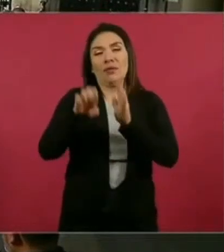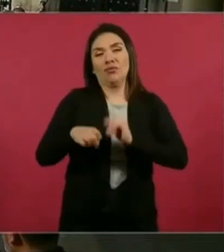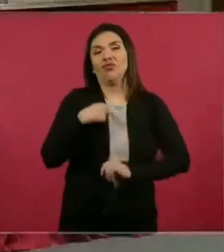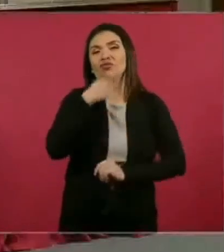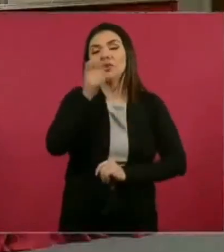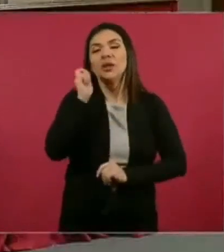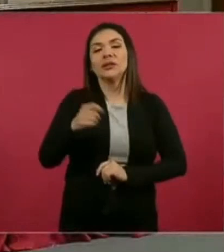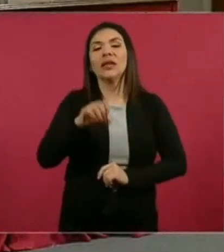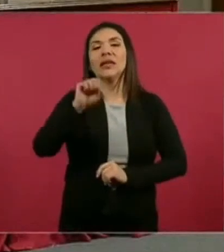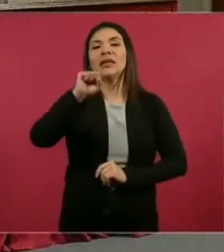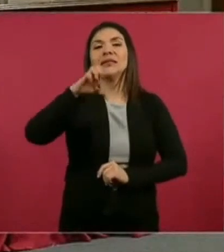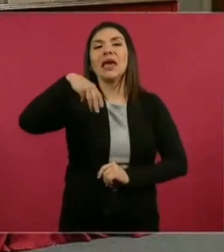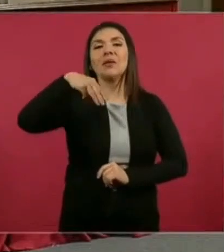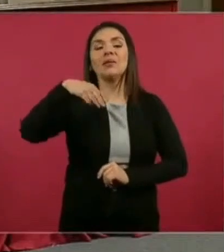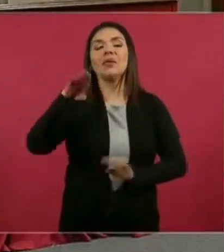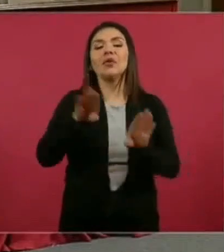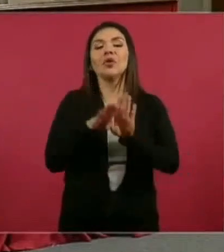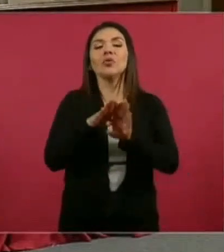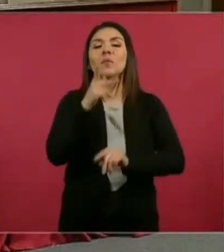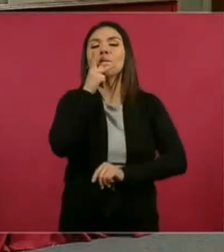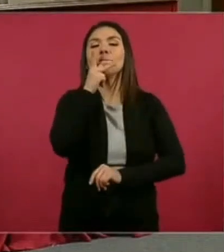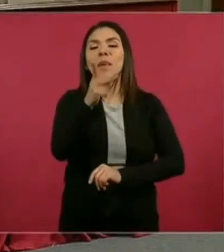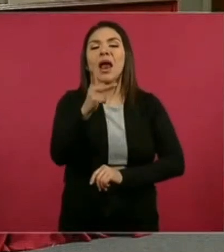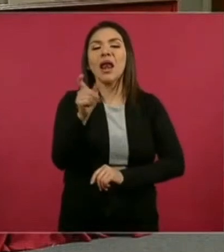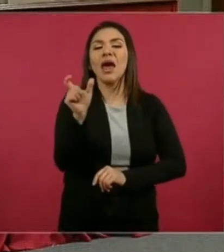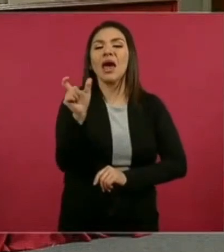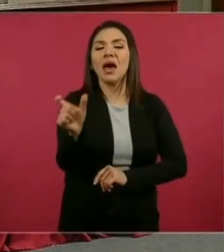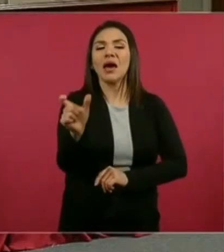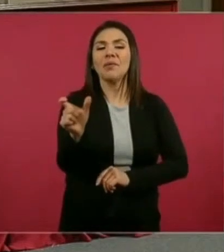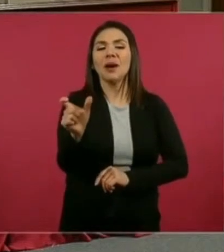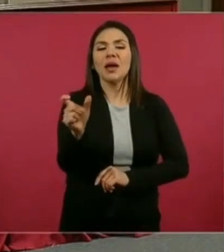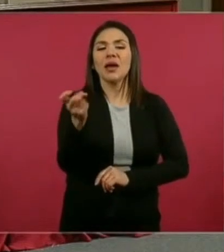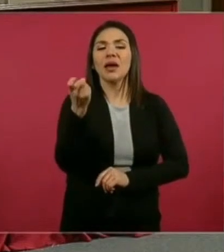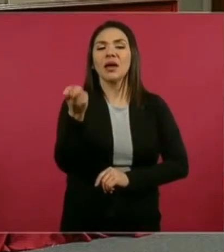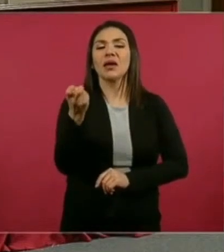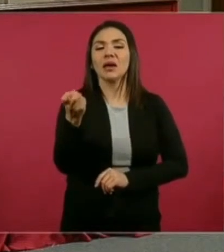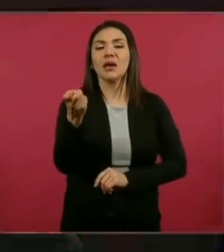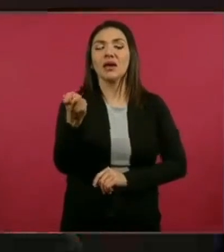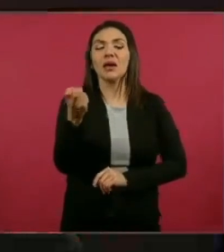término semitécnico de este